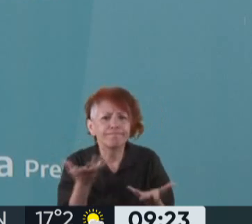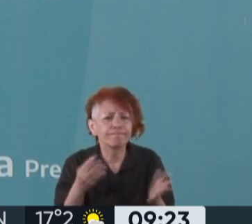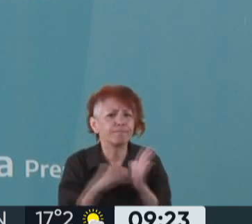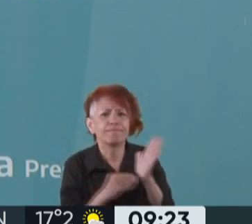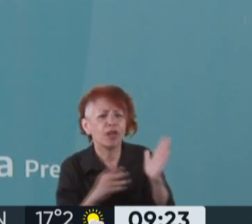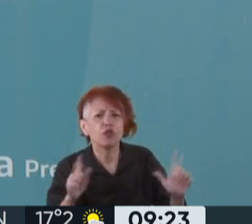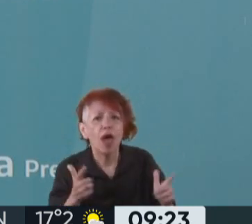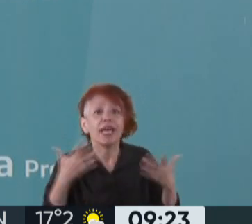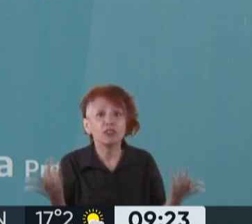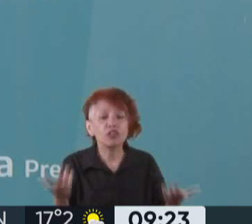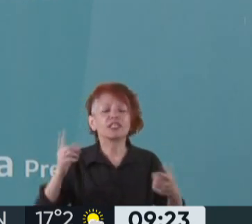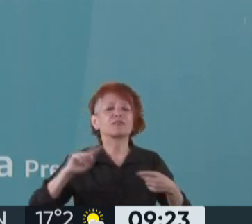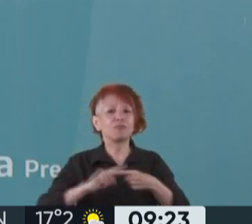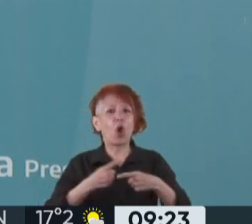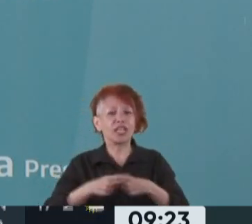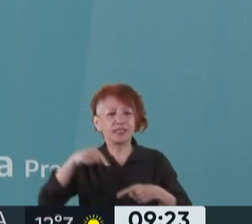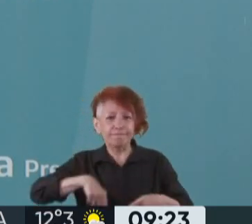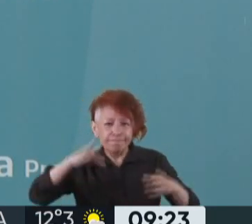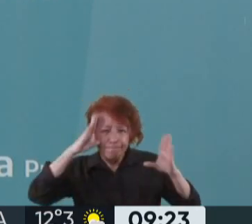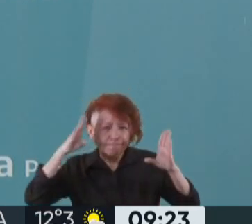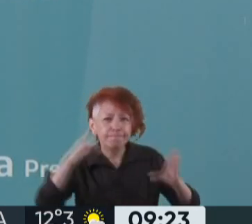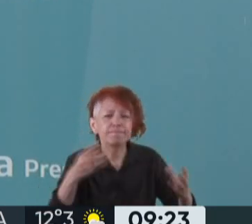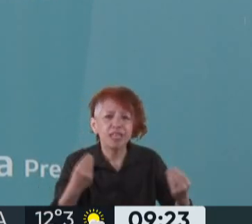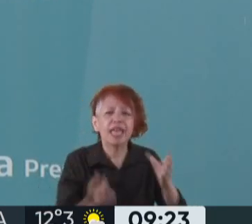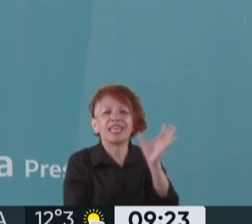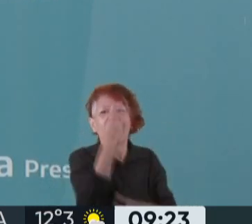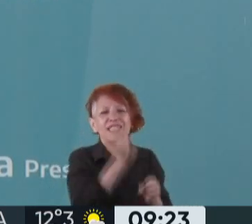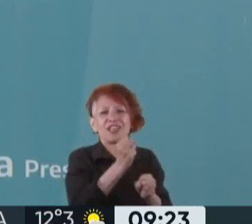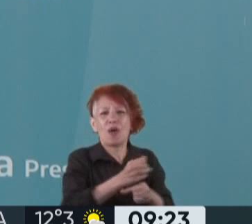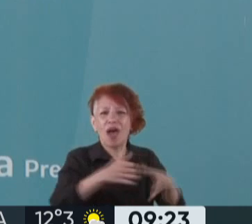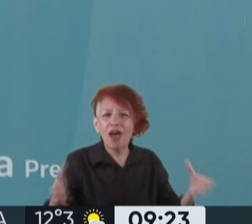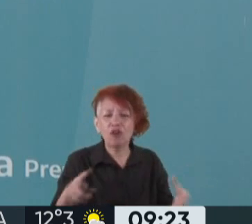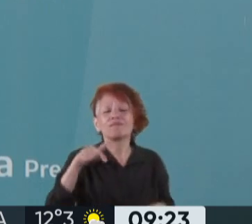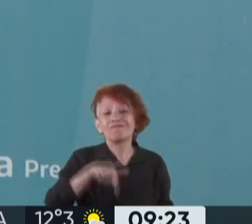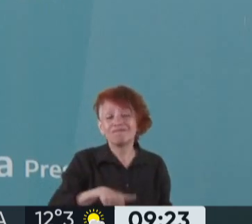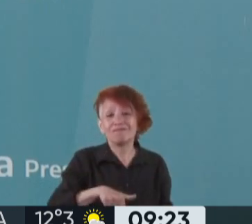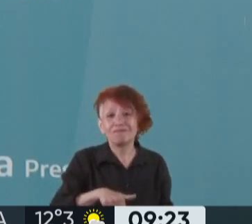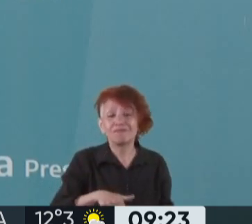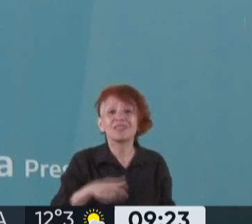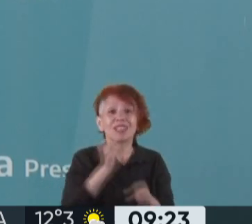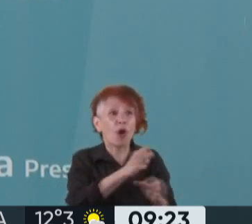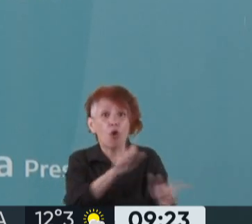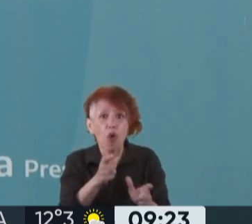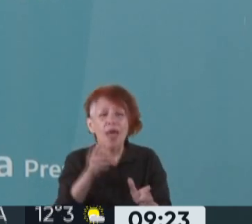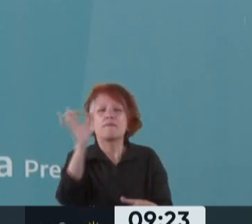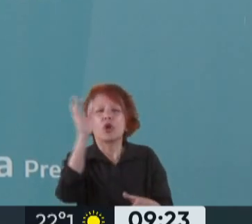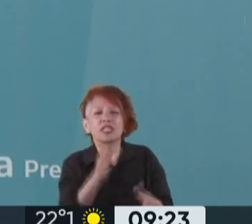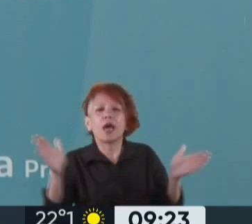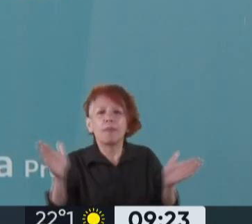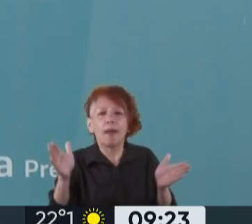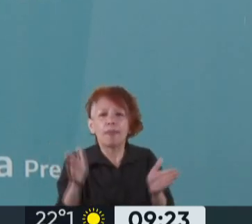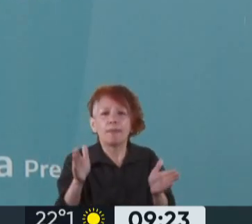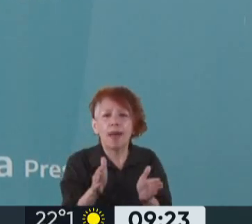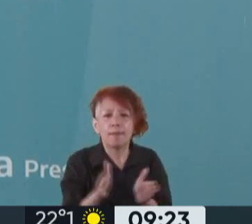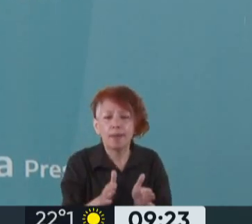este gobierno es la creación de empleo, por eso ya tenemos un 7% de desocupación y está bajando y esperamos que siga bajando, y por